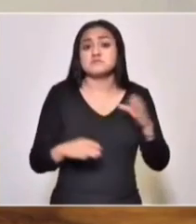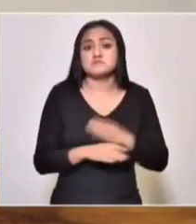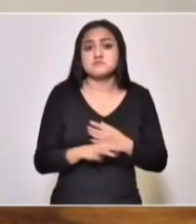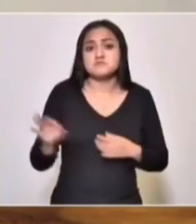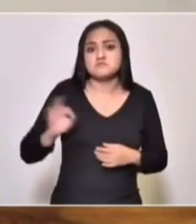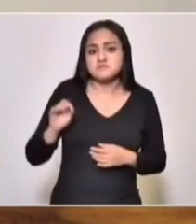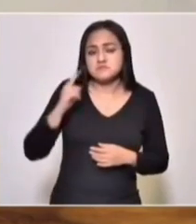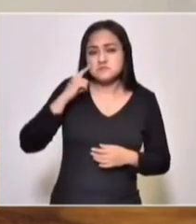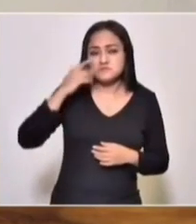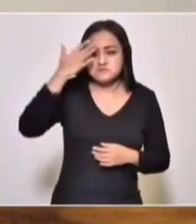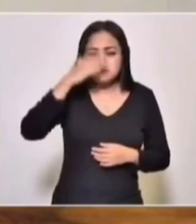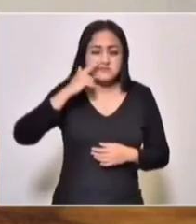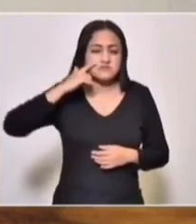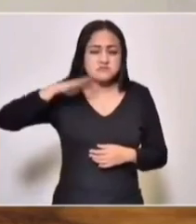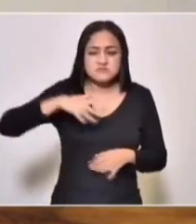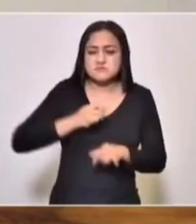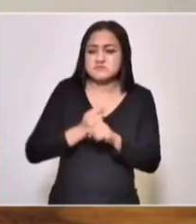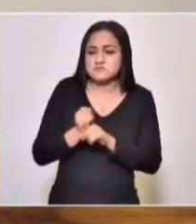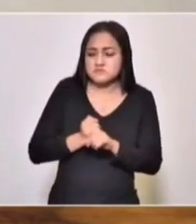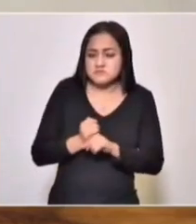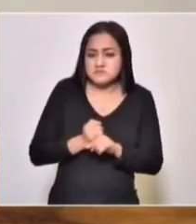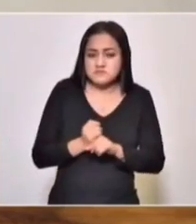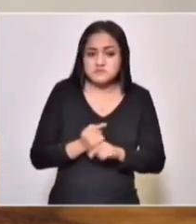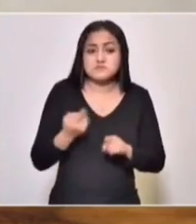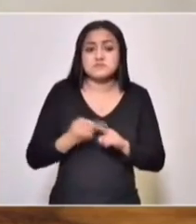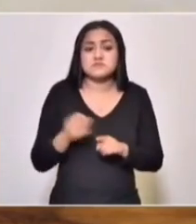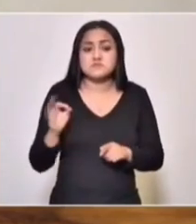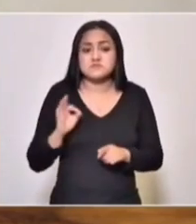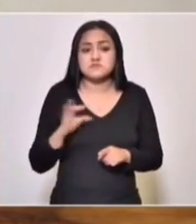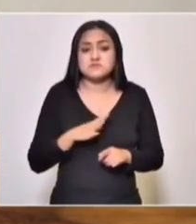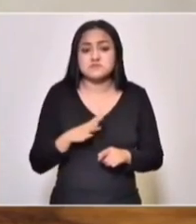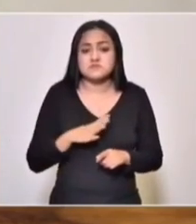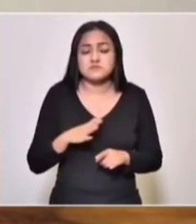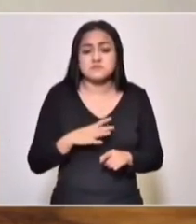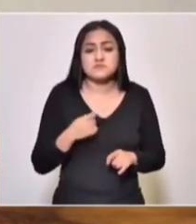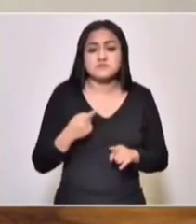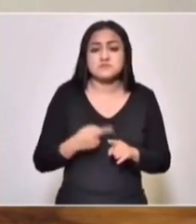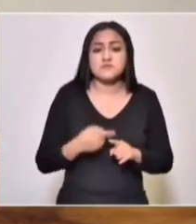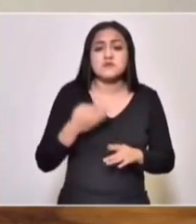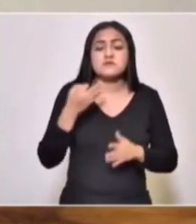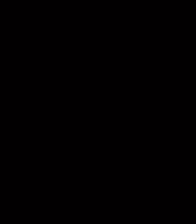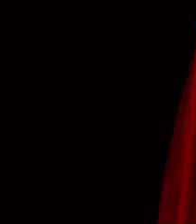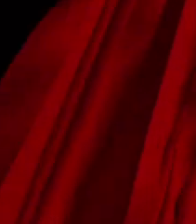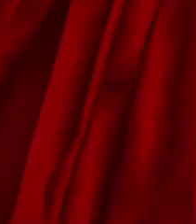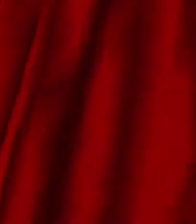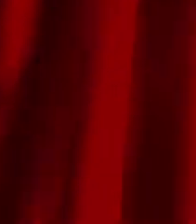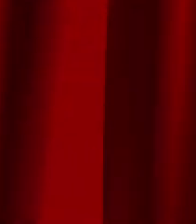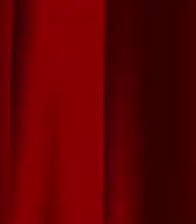especulación y que abona a la inestabilidad.